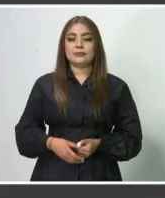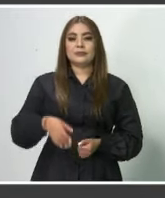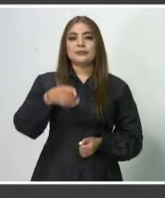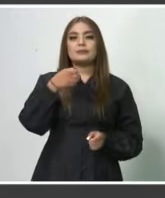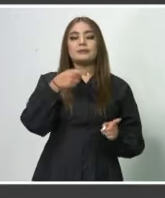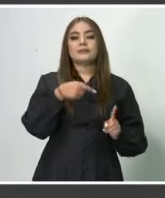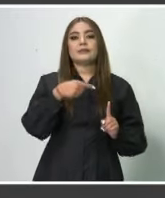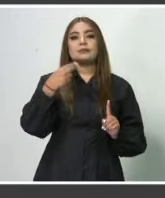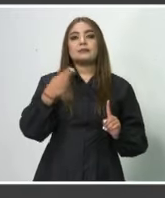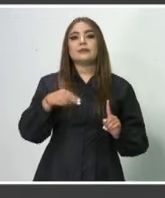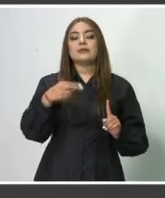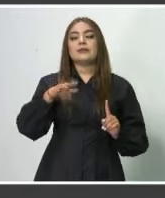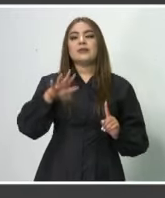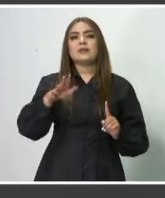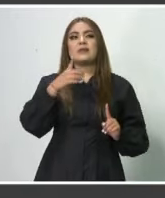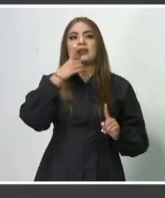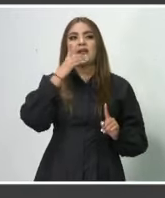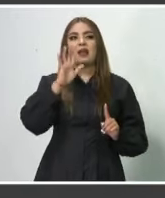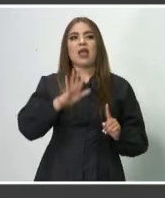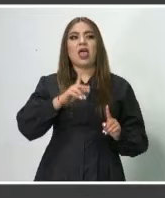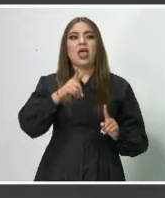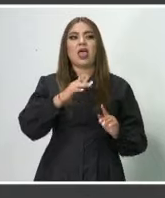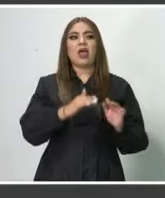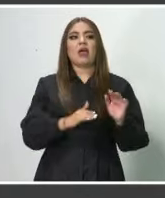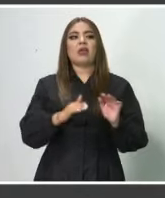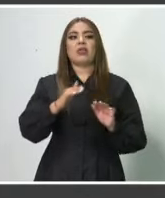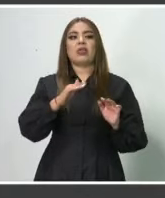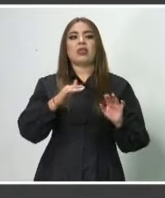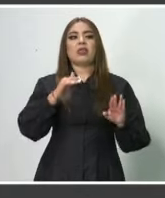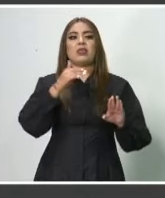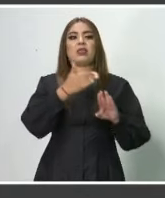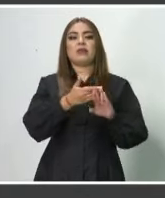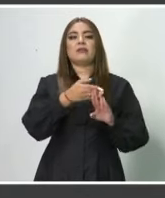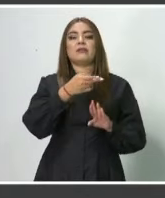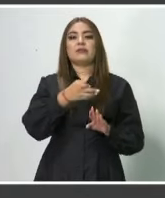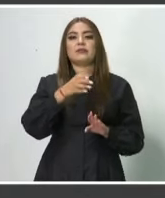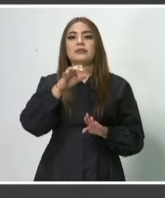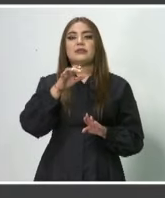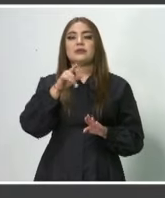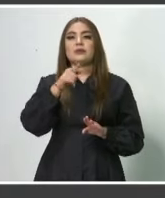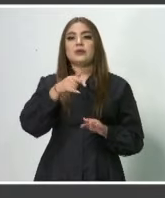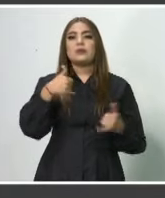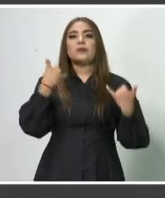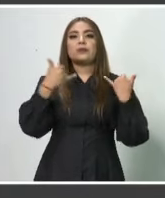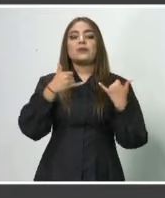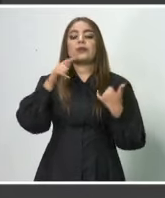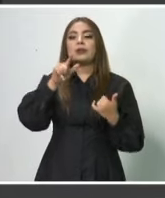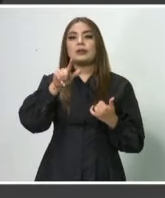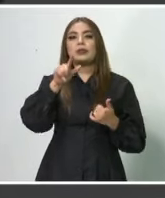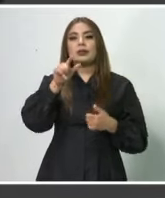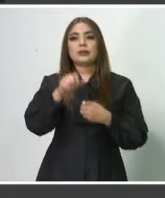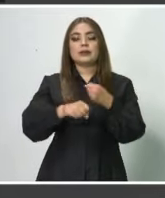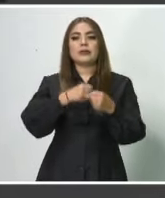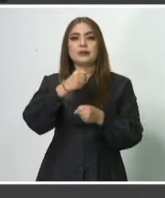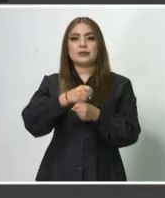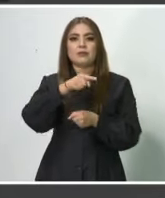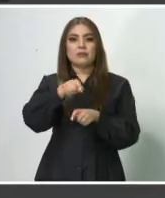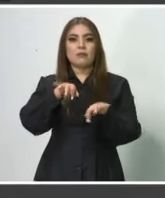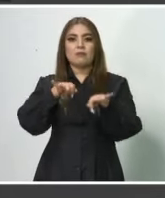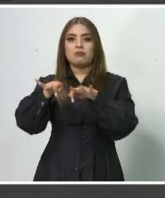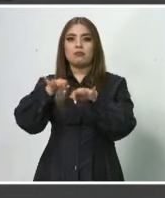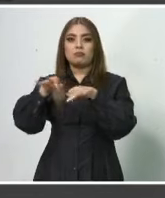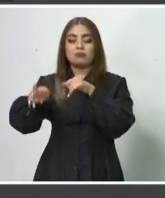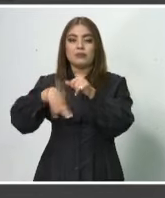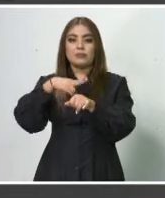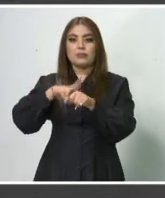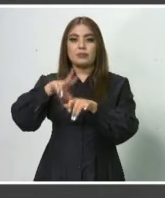de edad denunciaron un presunto abuso de autoridad en su contra. El jovencito de 17 años se encontraba laborando en una tienda